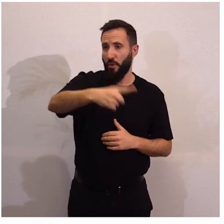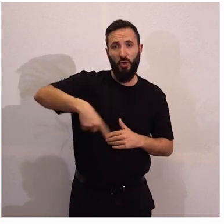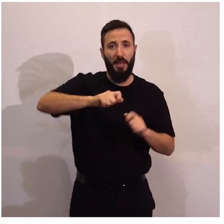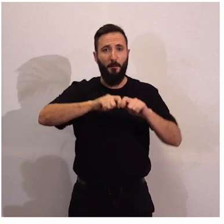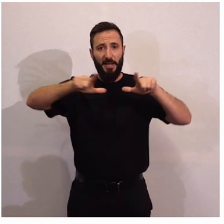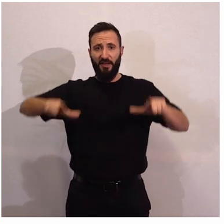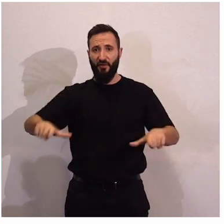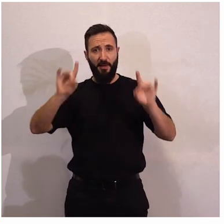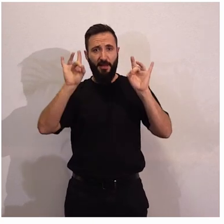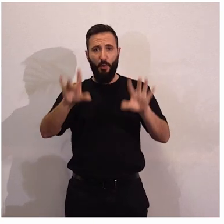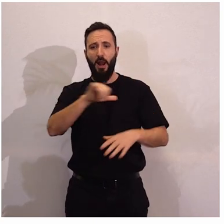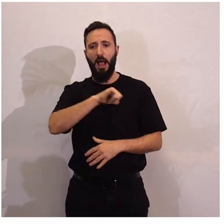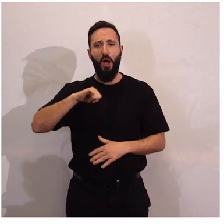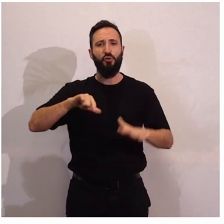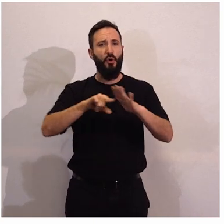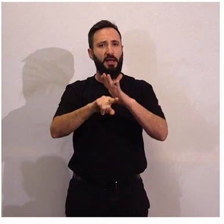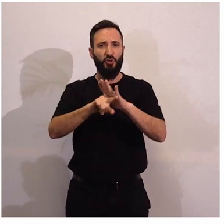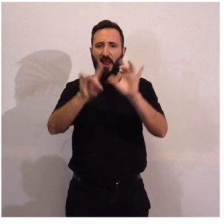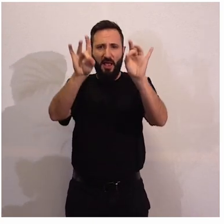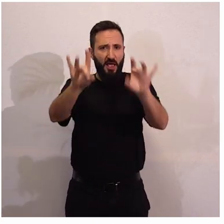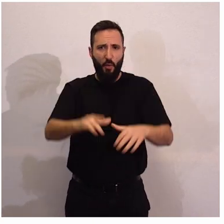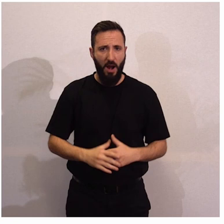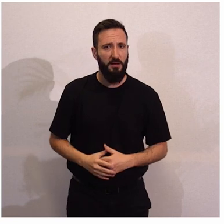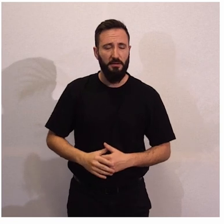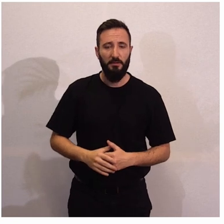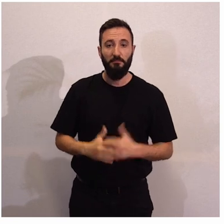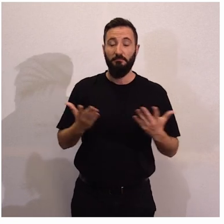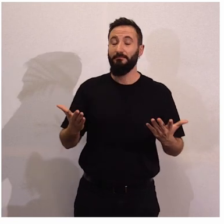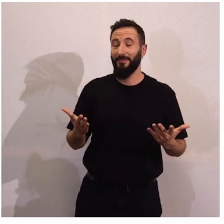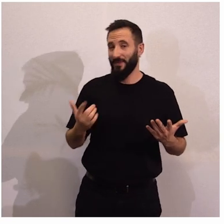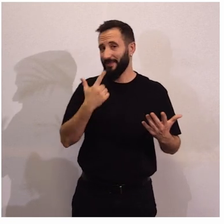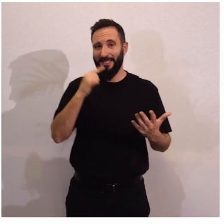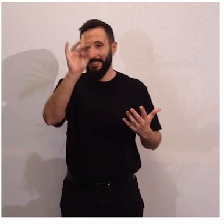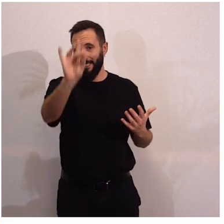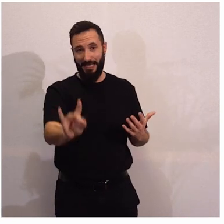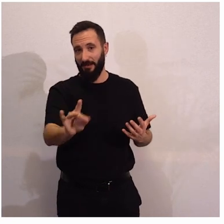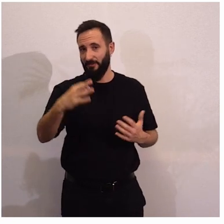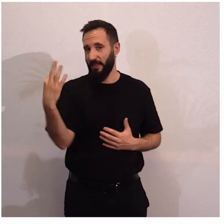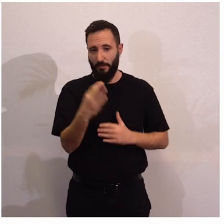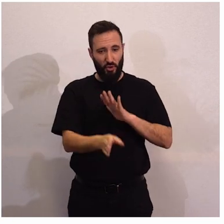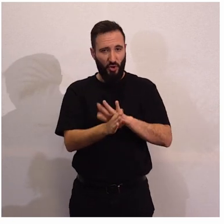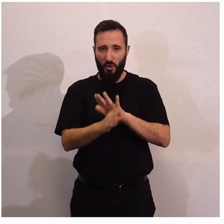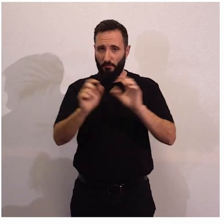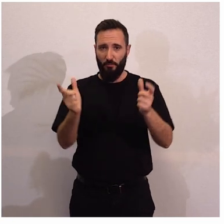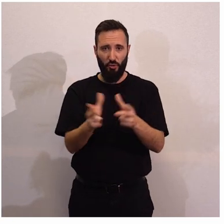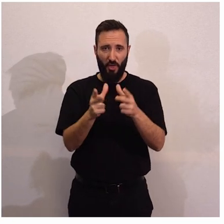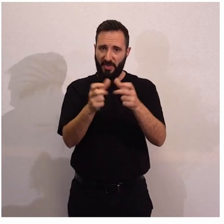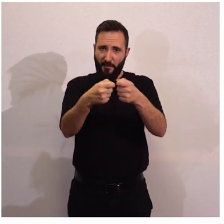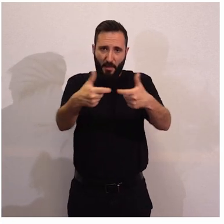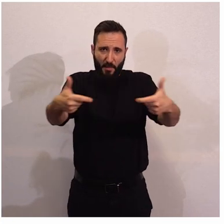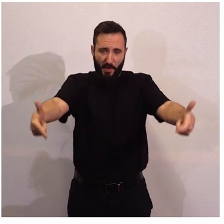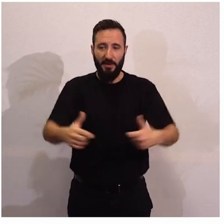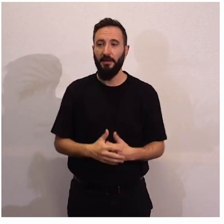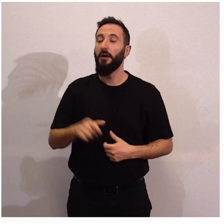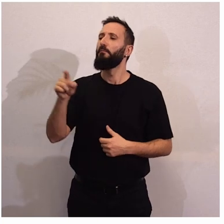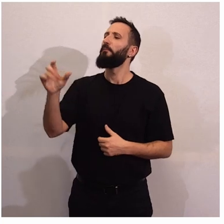¿no? de autogestores, ¿no? O sea que decididamente sí, y que tenemos que seguir a más. ¿Y tú, Esther,